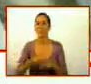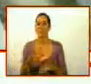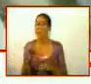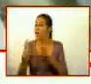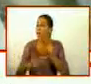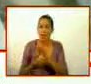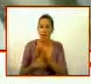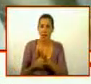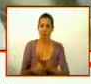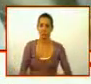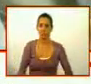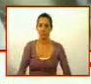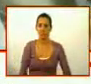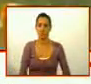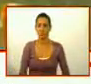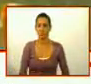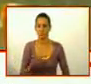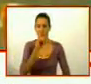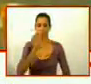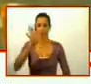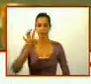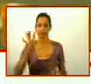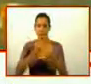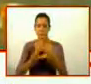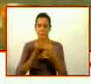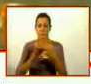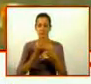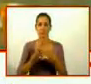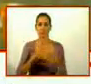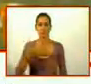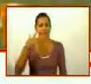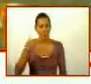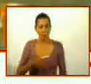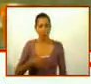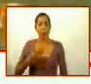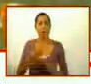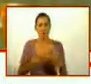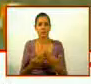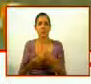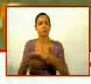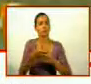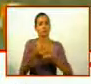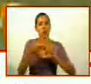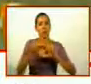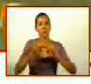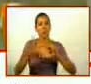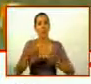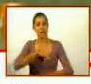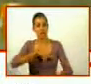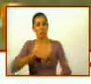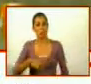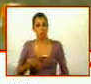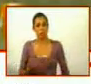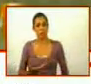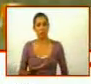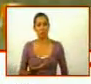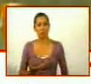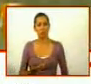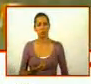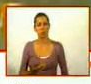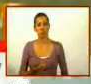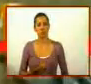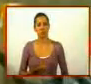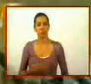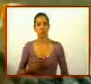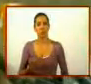ilegal atacar una nación unida. Nosotros creemos que podemos avanzar en la paz a través de la religión. Pensamos que podemos establecer la paz